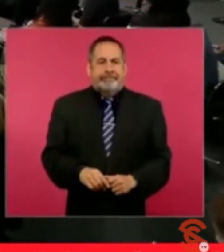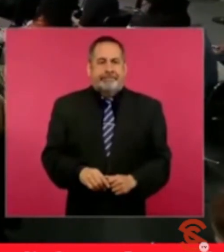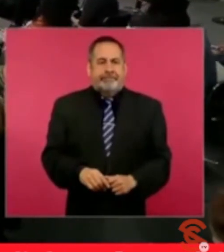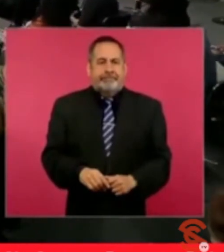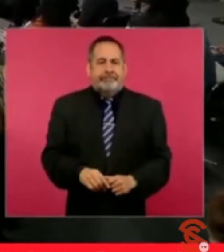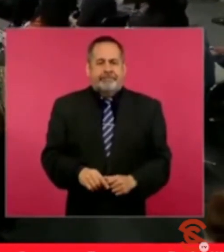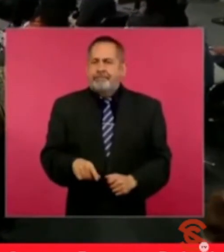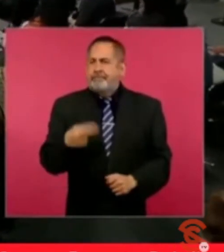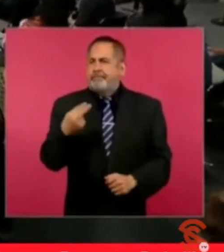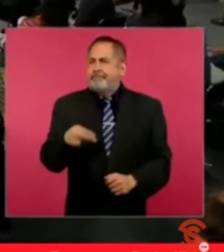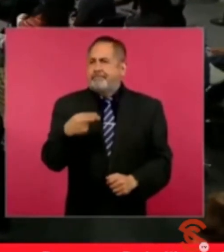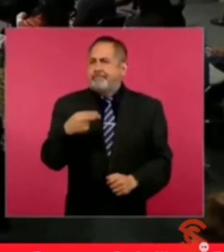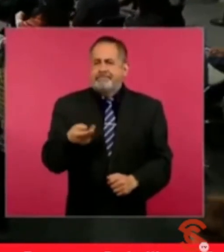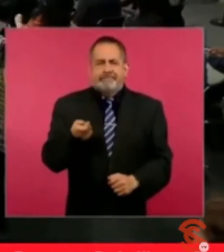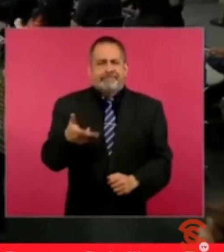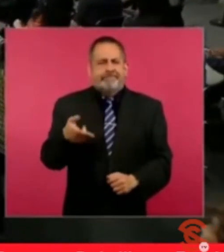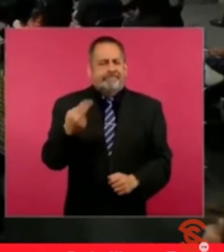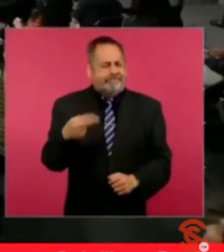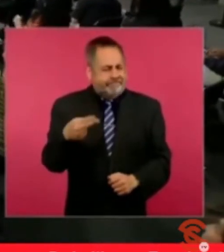se llama